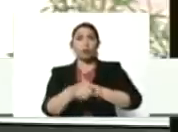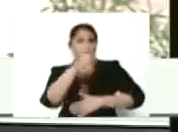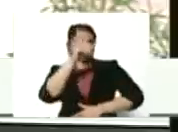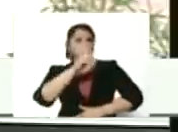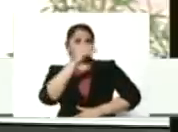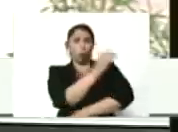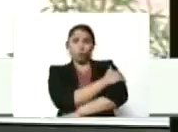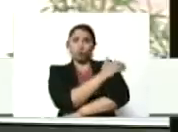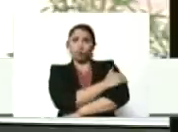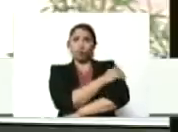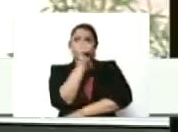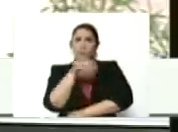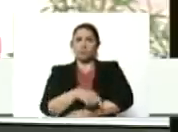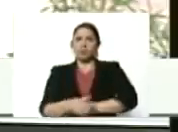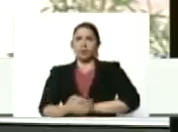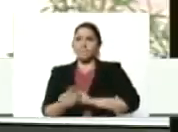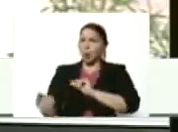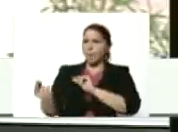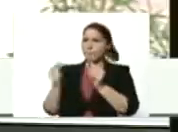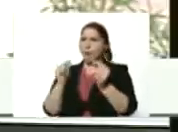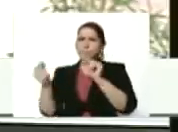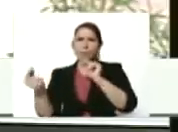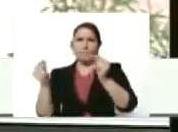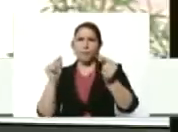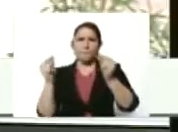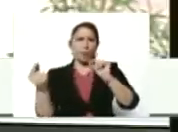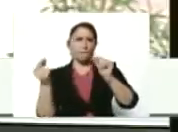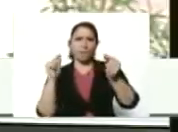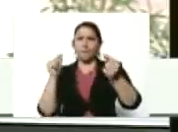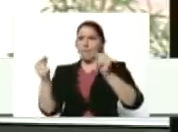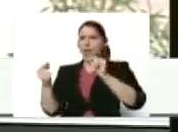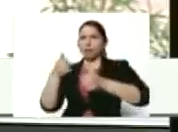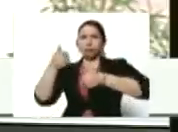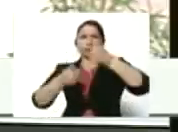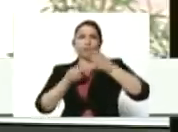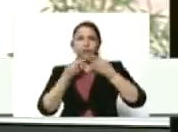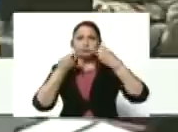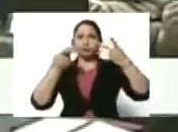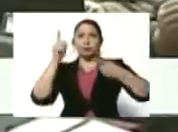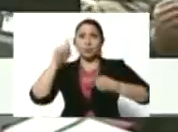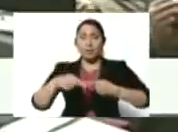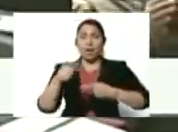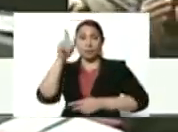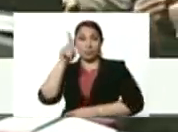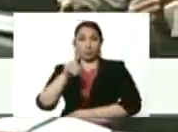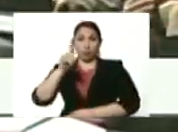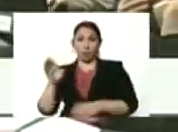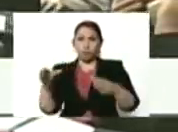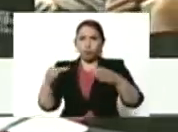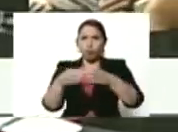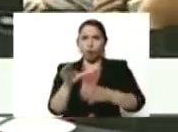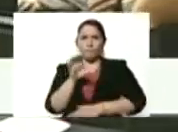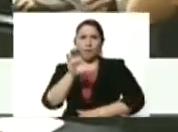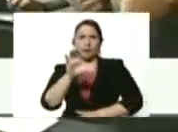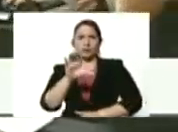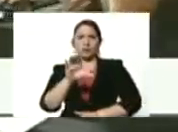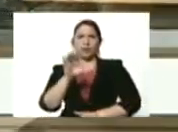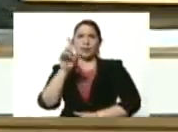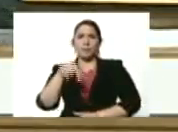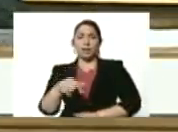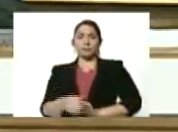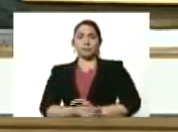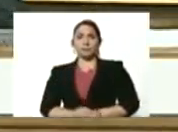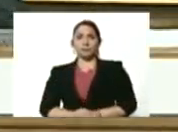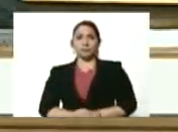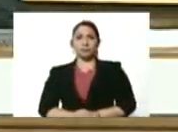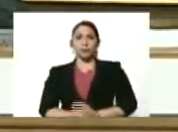allí, pim, pum, planteando sus criterios. Los diputados del bloque de la patria.